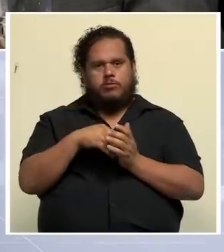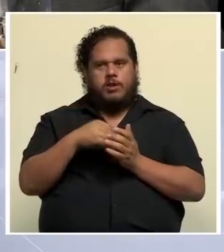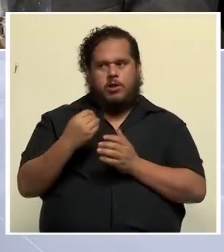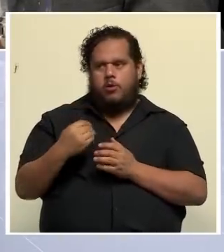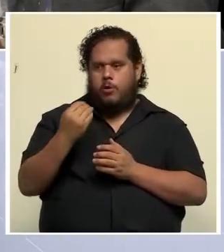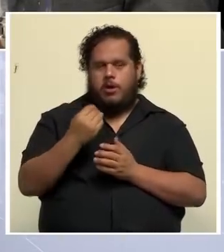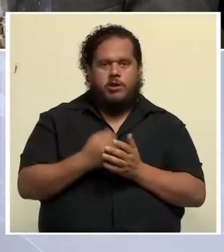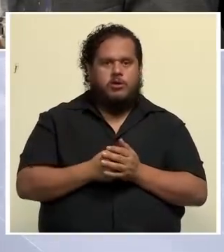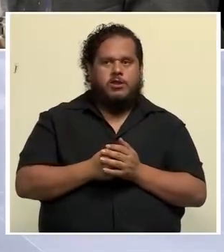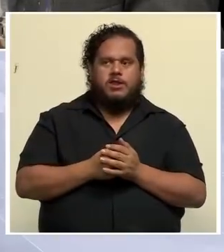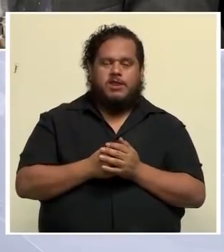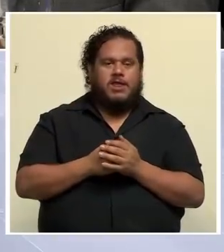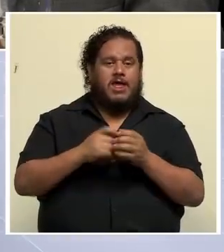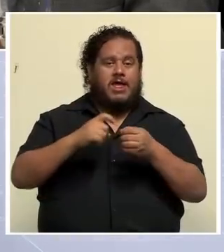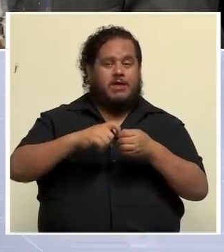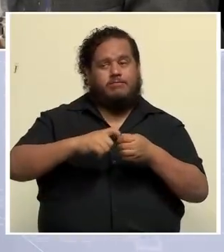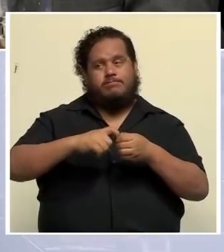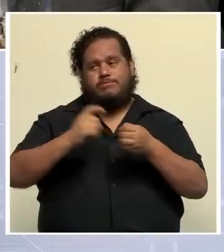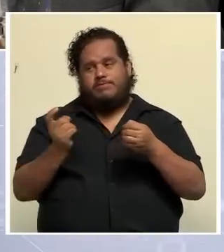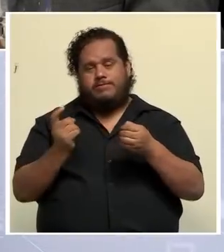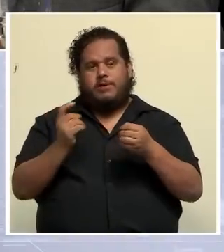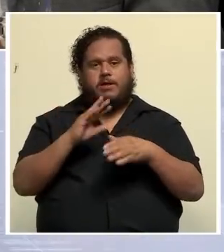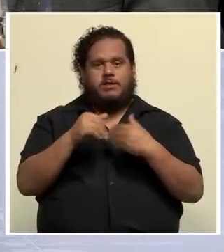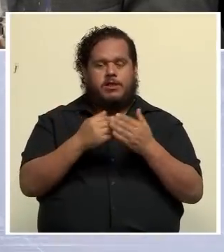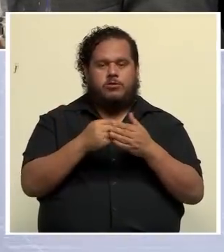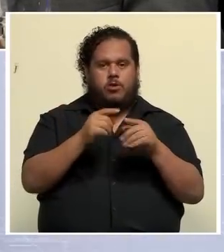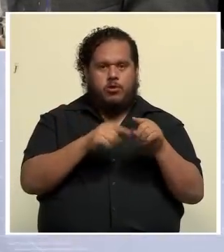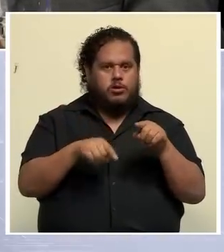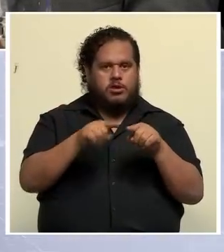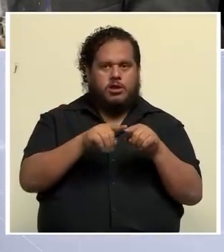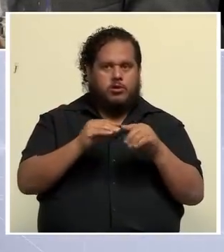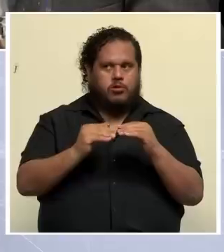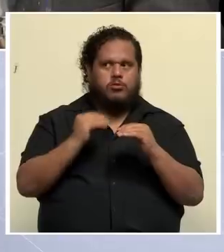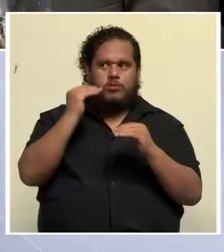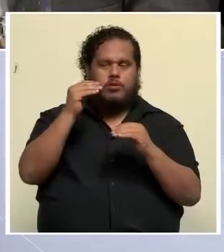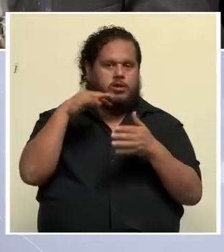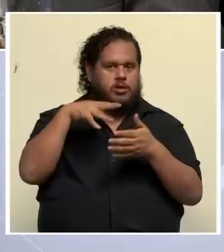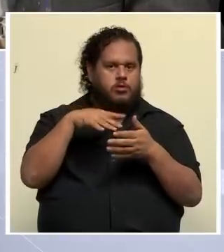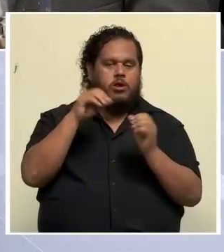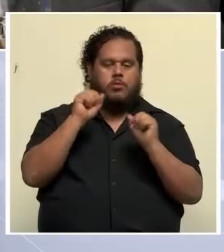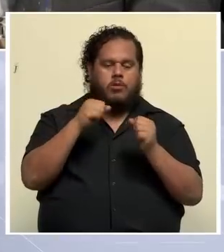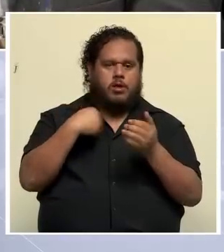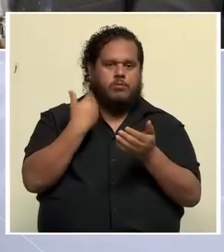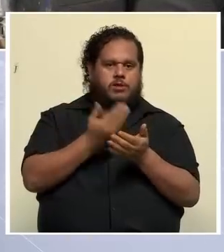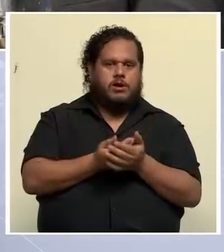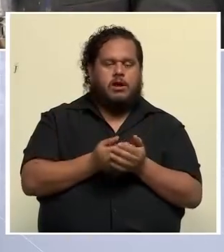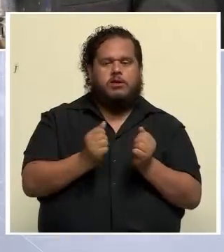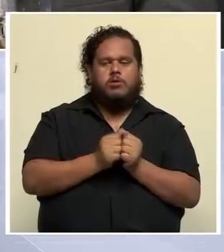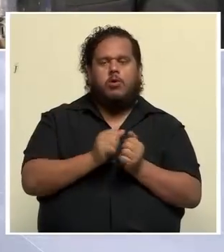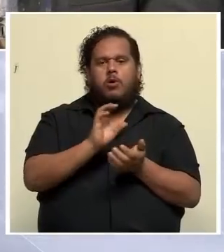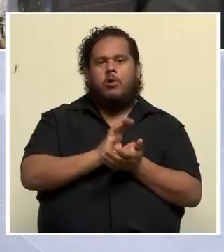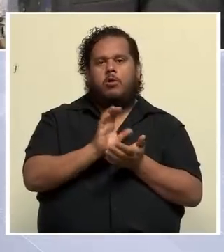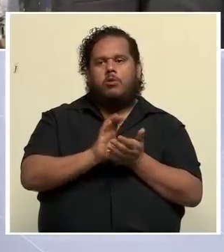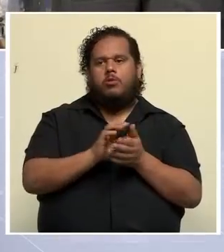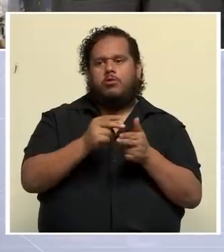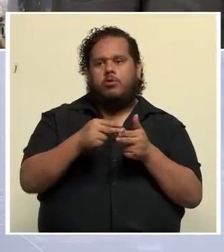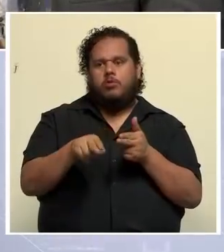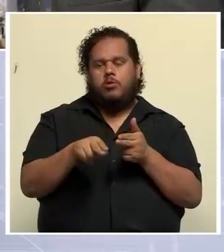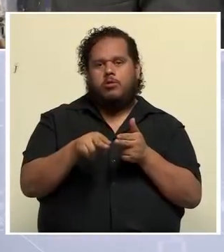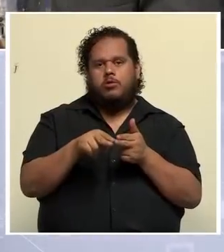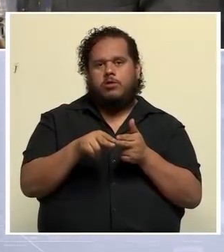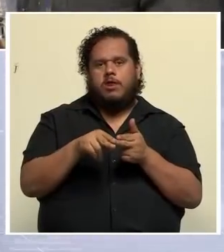quedaron desenganchados de los ciclos superiores de estudios, podamos llegarles con cursos cortos